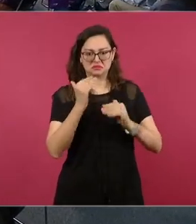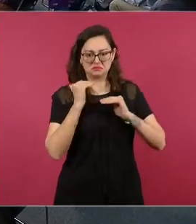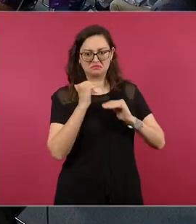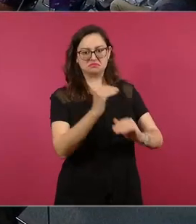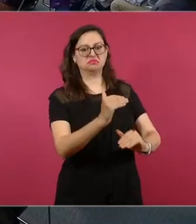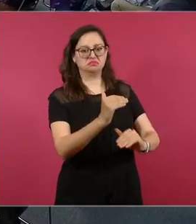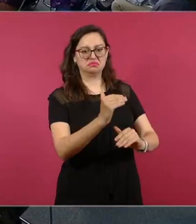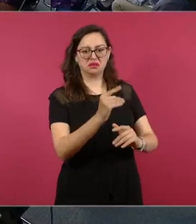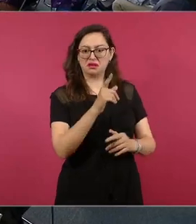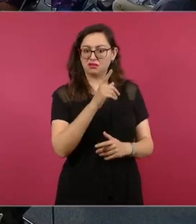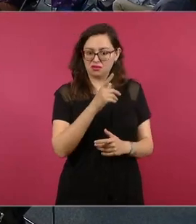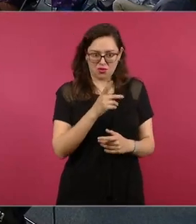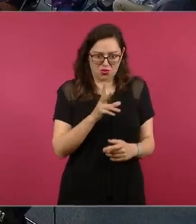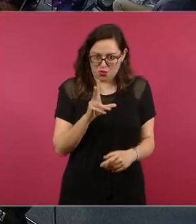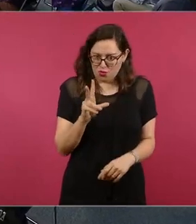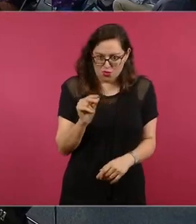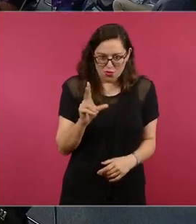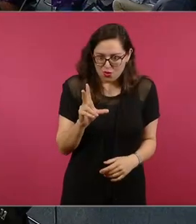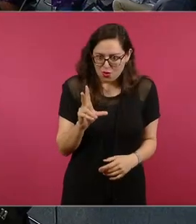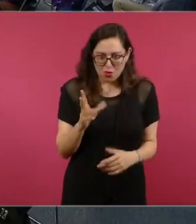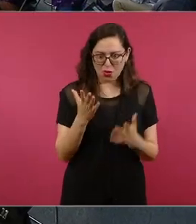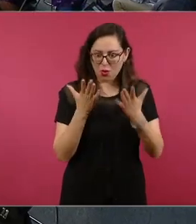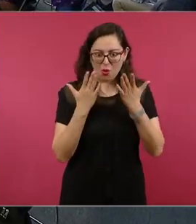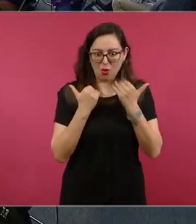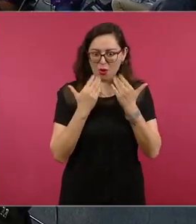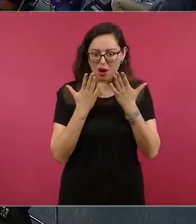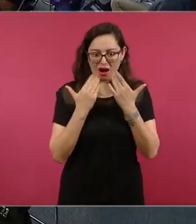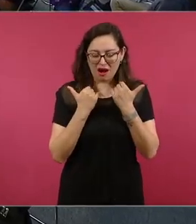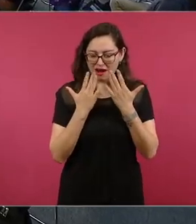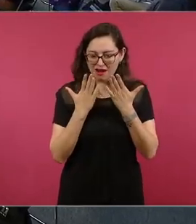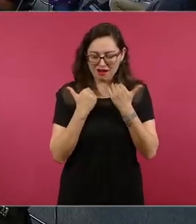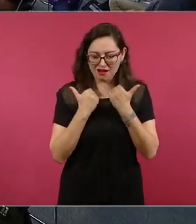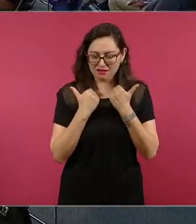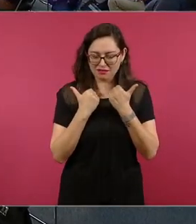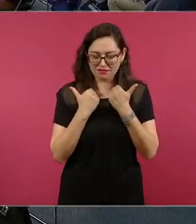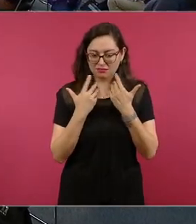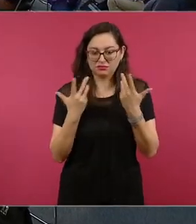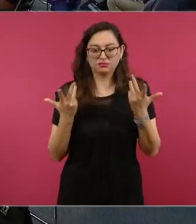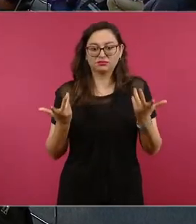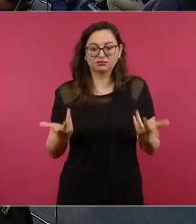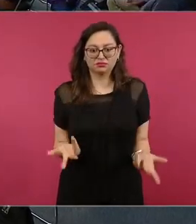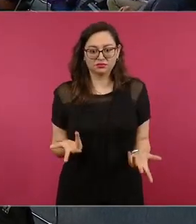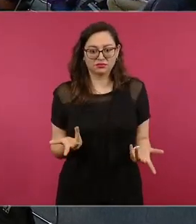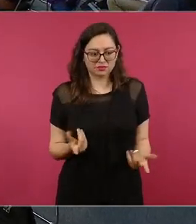manifestación de las ideas no es que así como ellos este